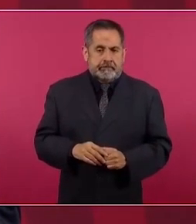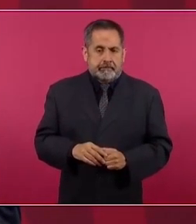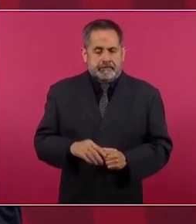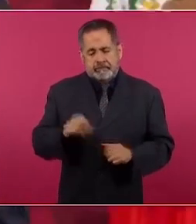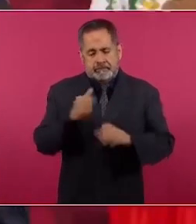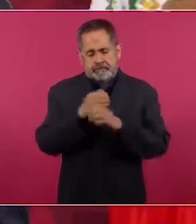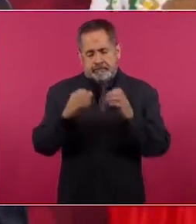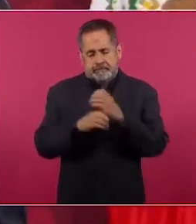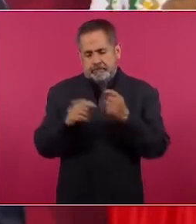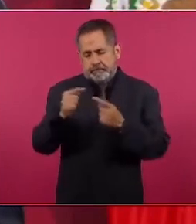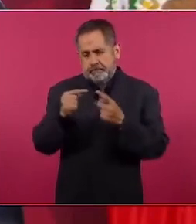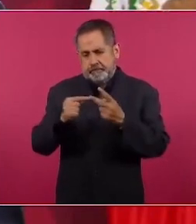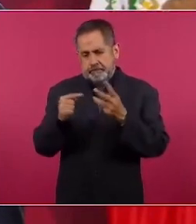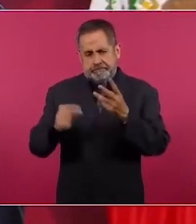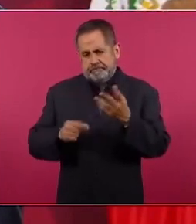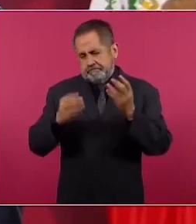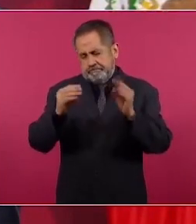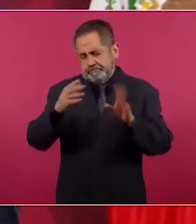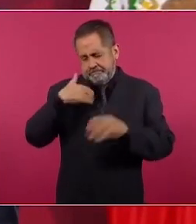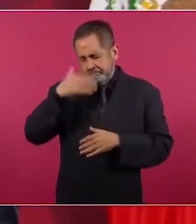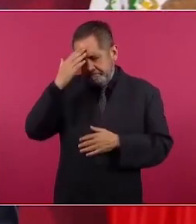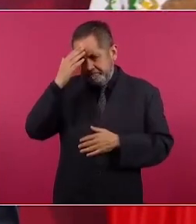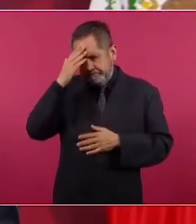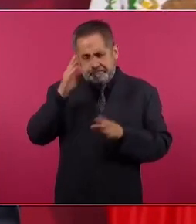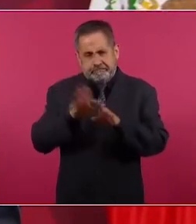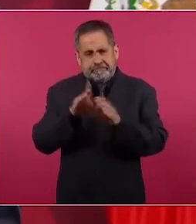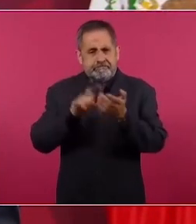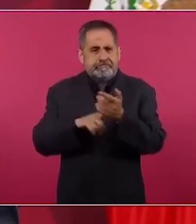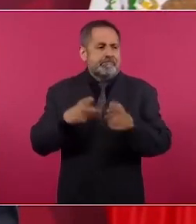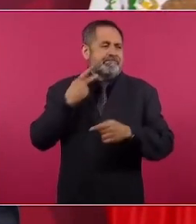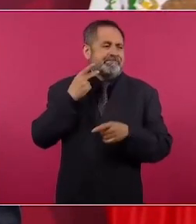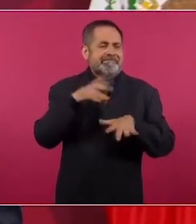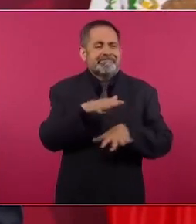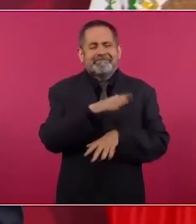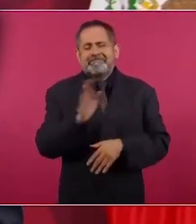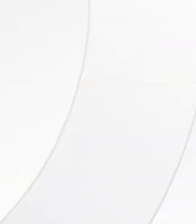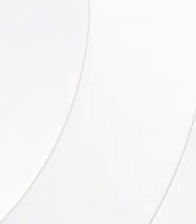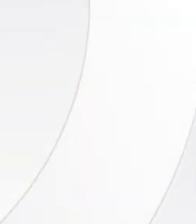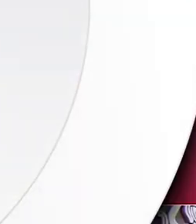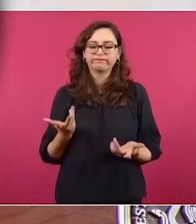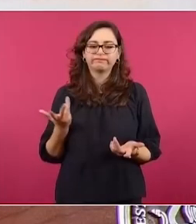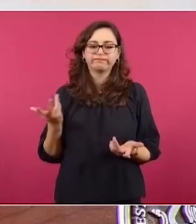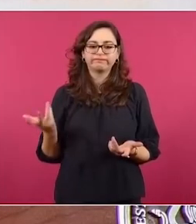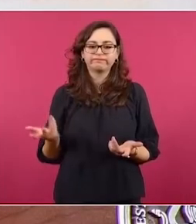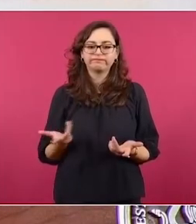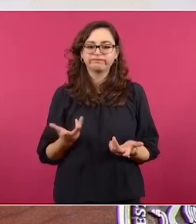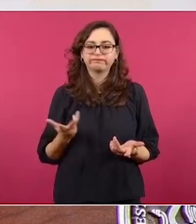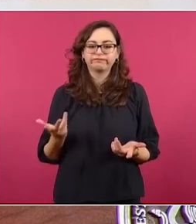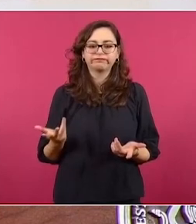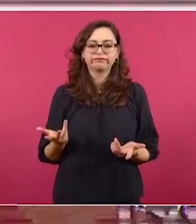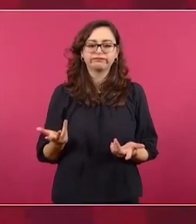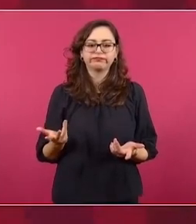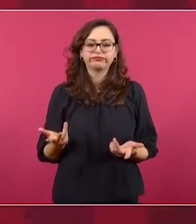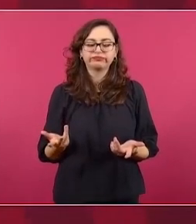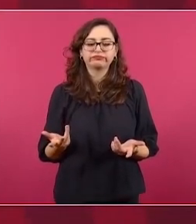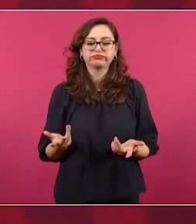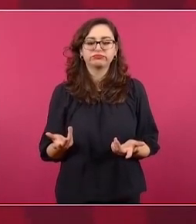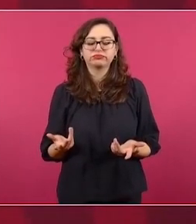otras cosas, desde luego muchísimo más que la politiquería. El informarnos